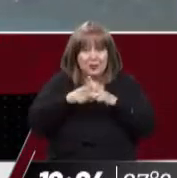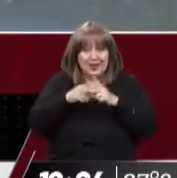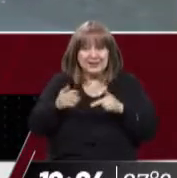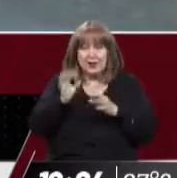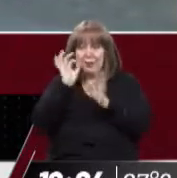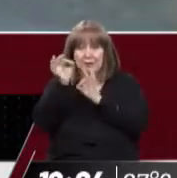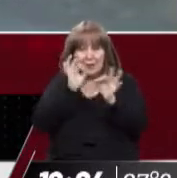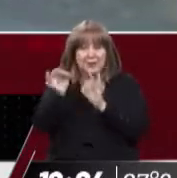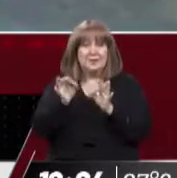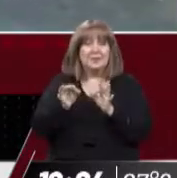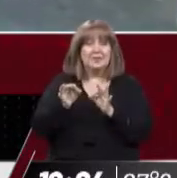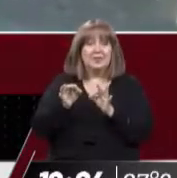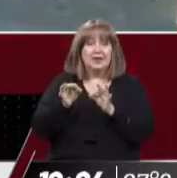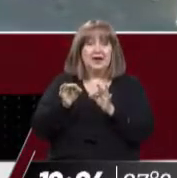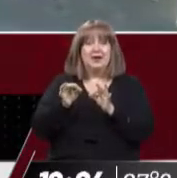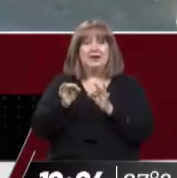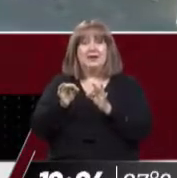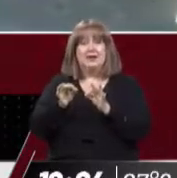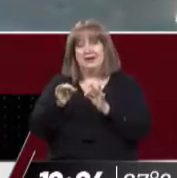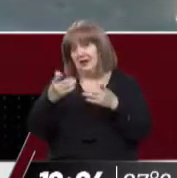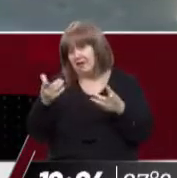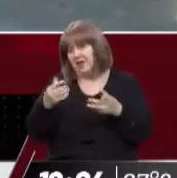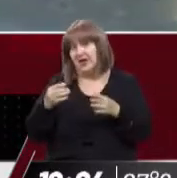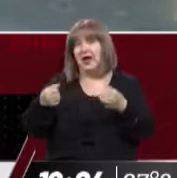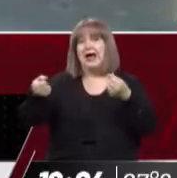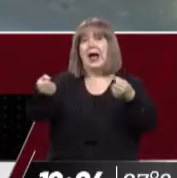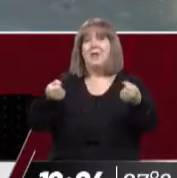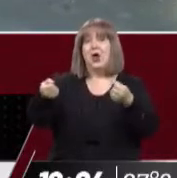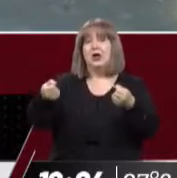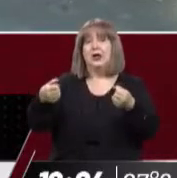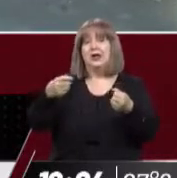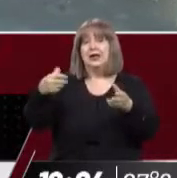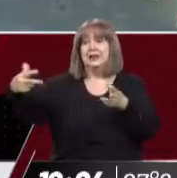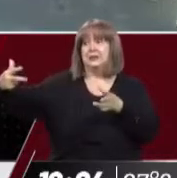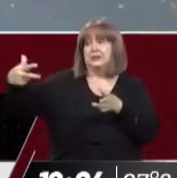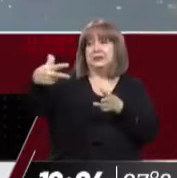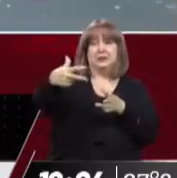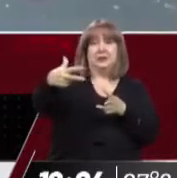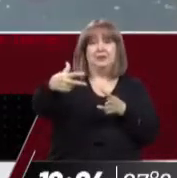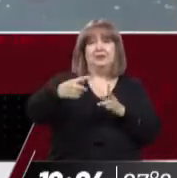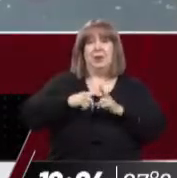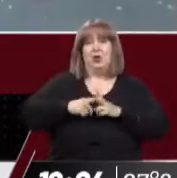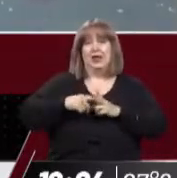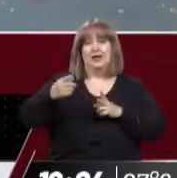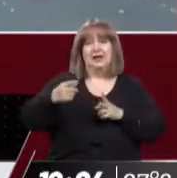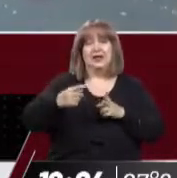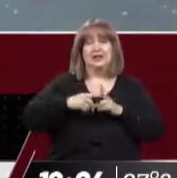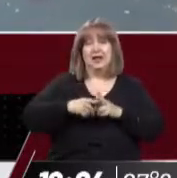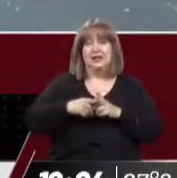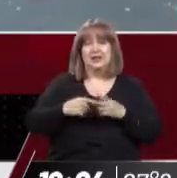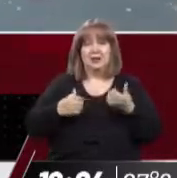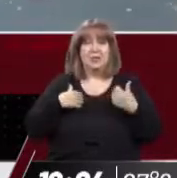Si Fede, está acá el taller, es más, fíjate, el camión le termina en la puerta del taller. Federico es el que me avisa a mí, apenas